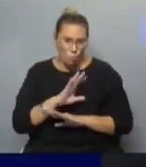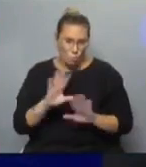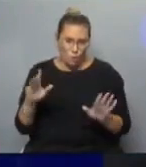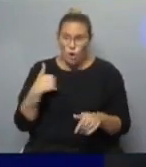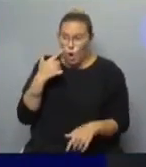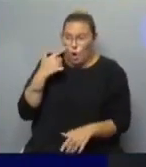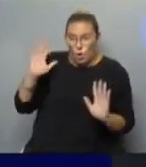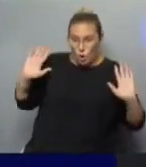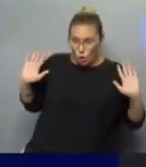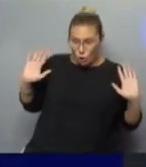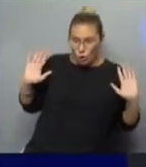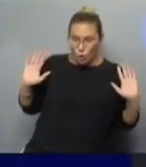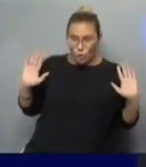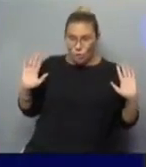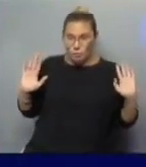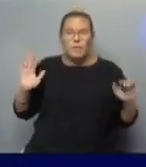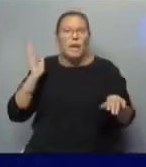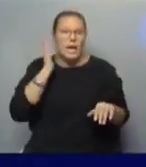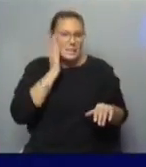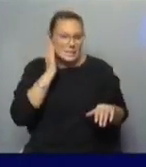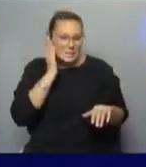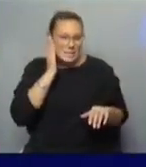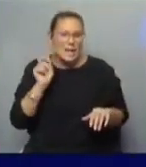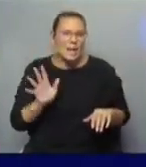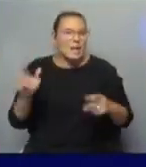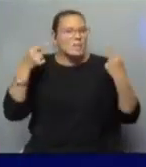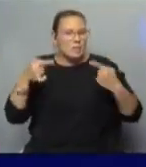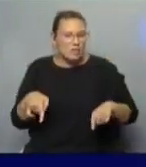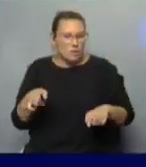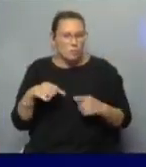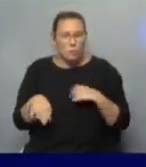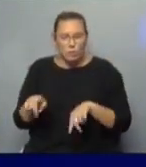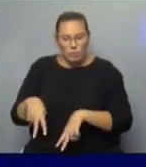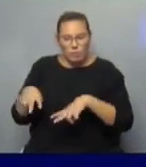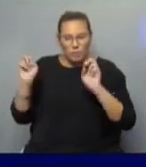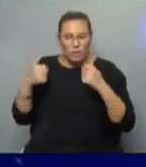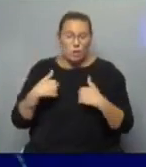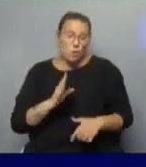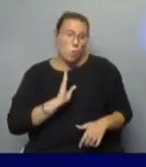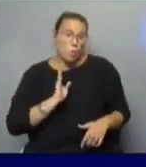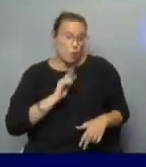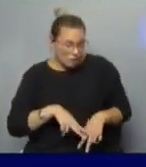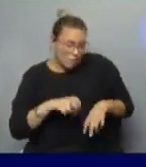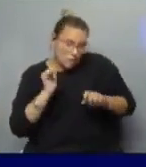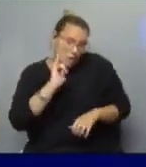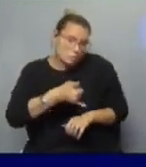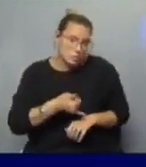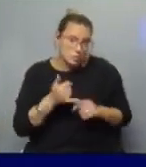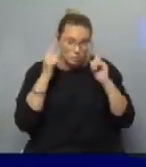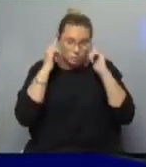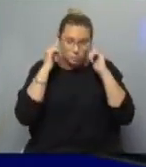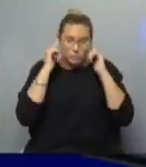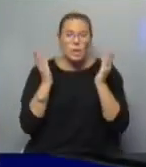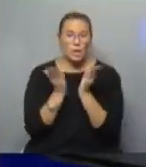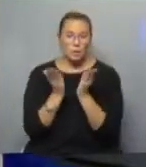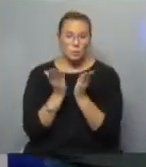no los conozco tanto. Claro. Sé que tienen otras características, pero hay que estudiar, ¿no? Yo con las mujeres estudiamos esto.